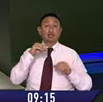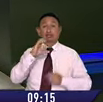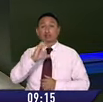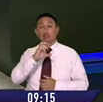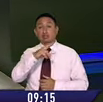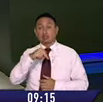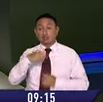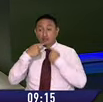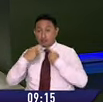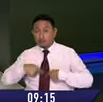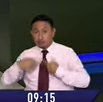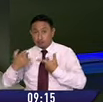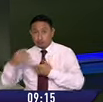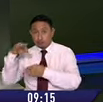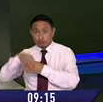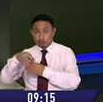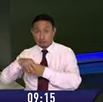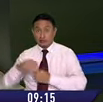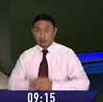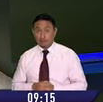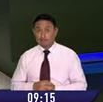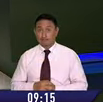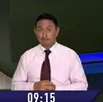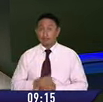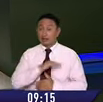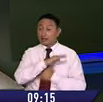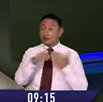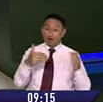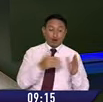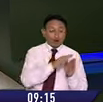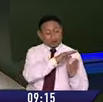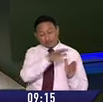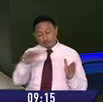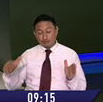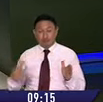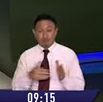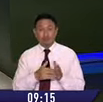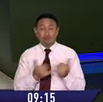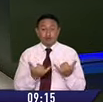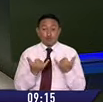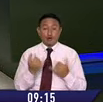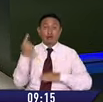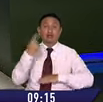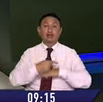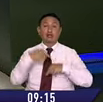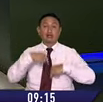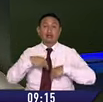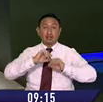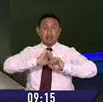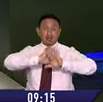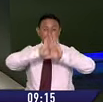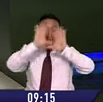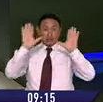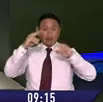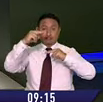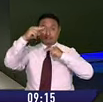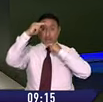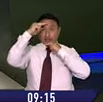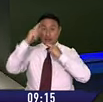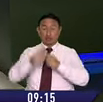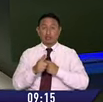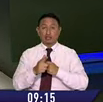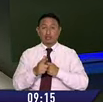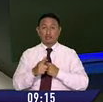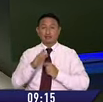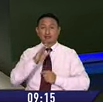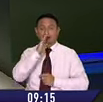a elecciones también, ¿ya? También tenemos que estar pendientes. Todo esto es el escenario en el cual hoy día hemos amanecido. La noticia en urgente la